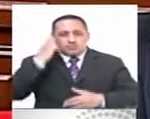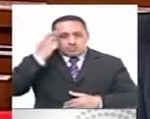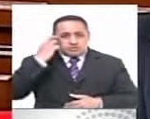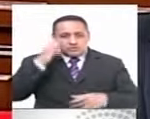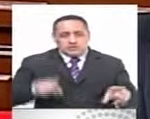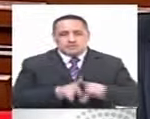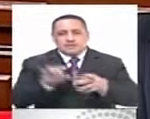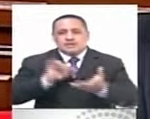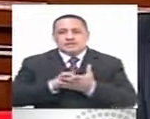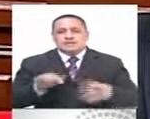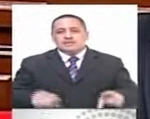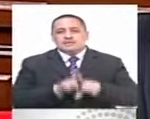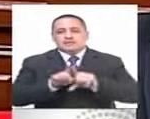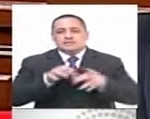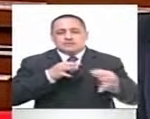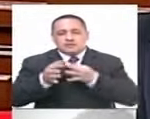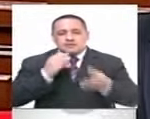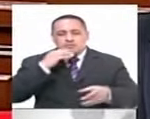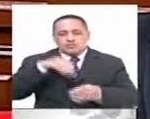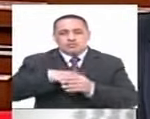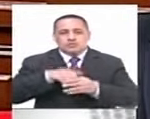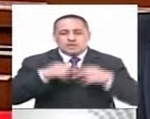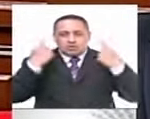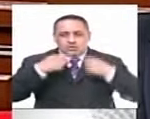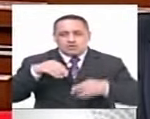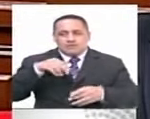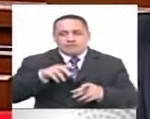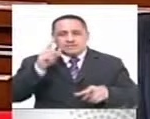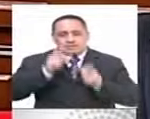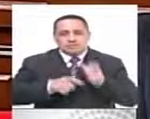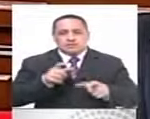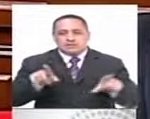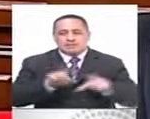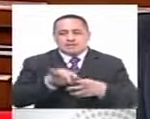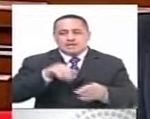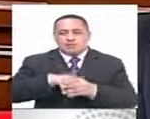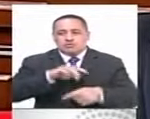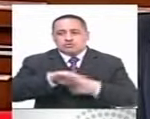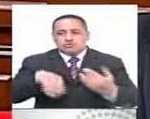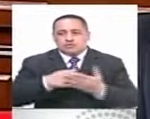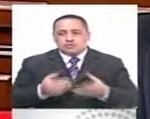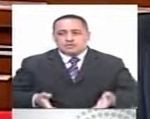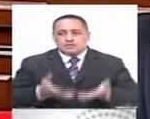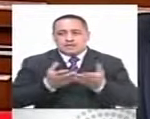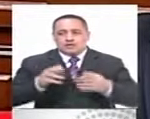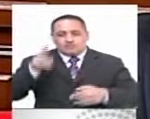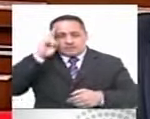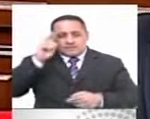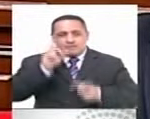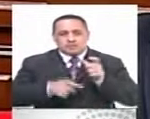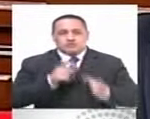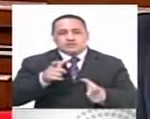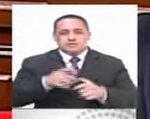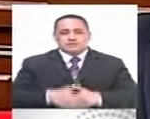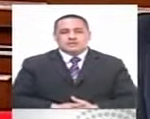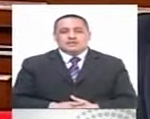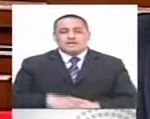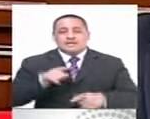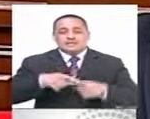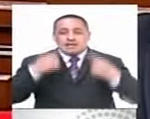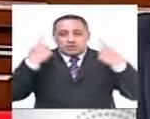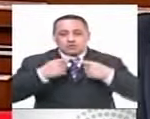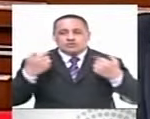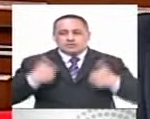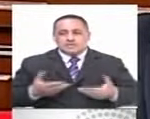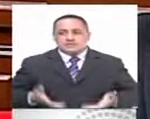un ciudadano que busca ser el depositario de la confianza del elector y los electores que depositan su confianza en ese ciudadano? Ese pacto ya se